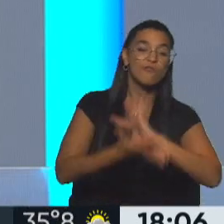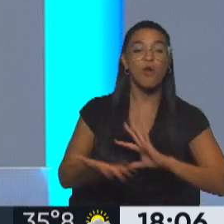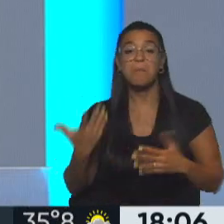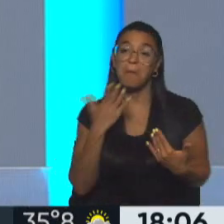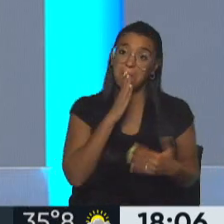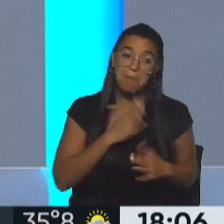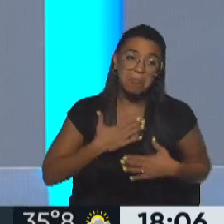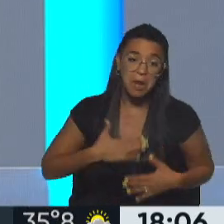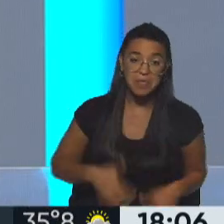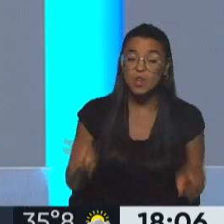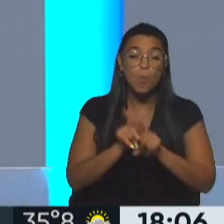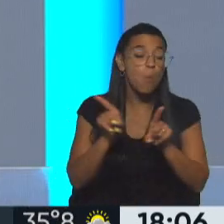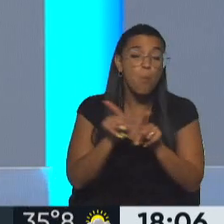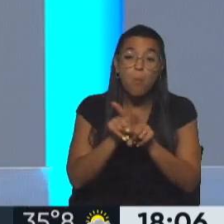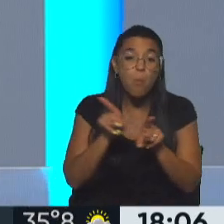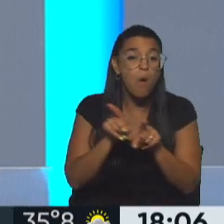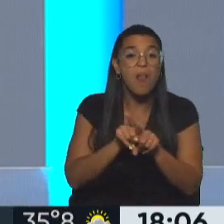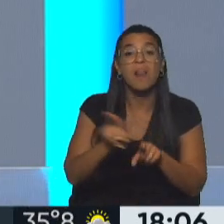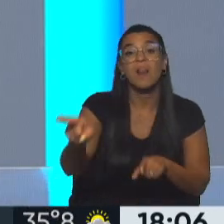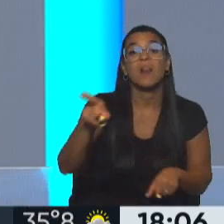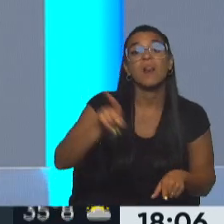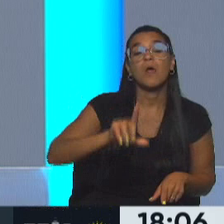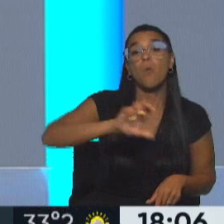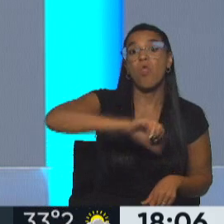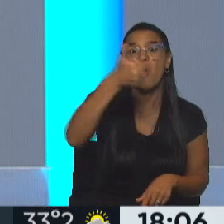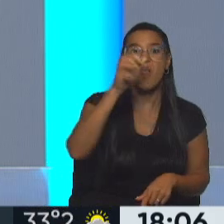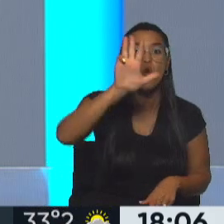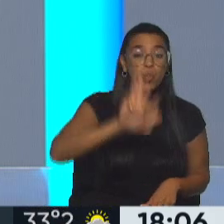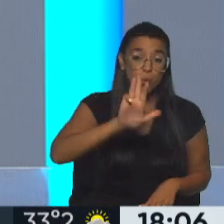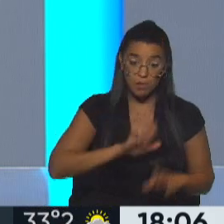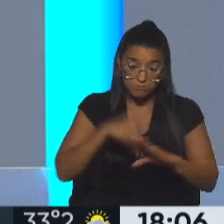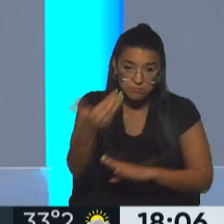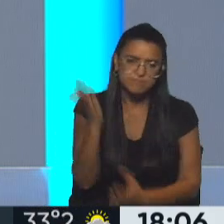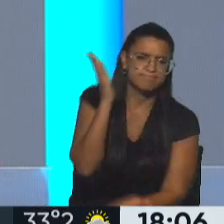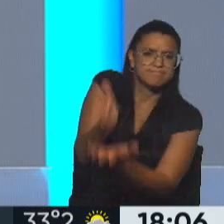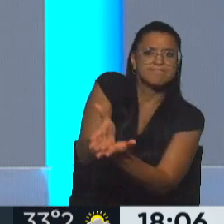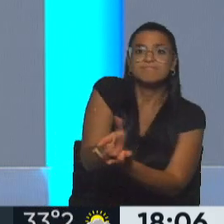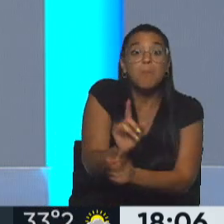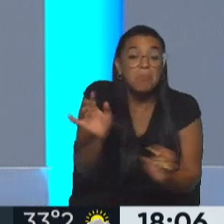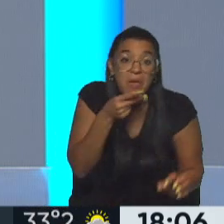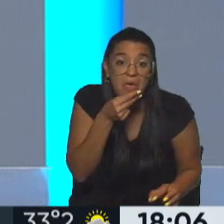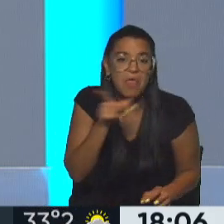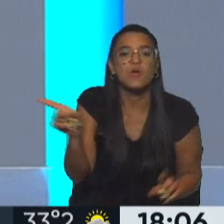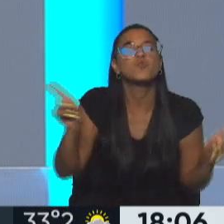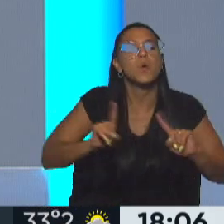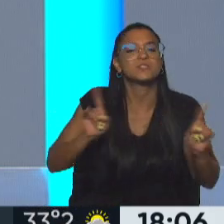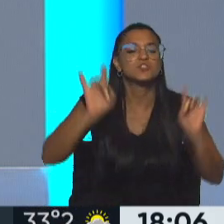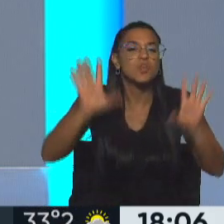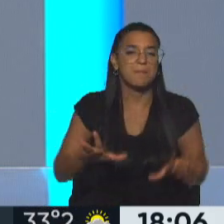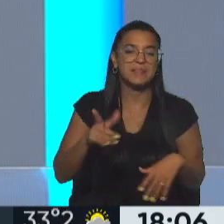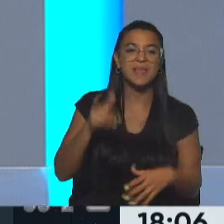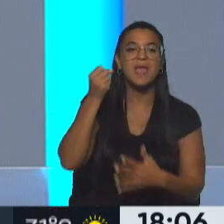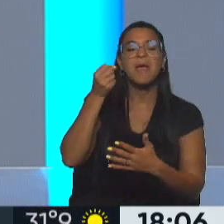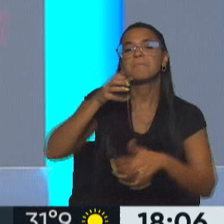tibia como también lo hizo en su momento después de la victoria de Lula da Silva que no salió a condenar que digo no eran simples